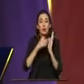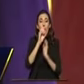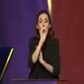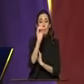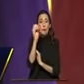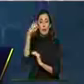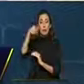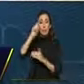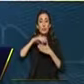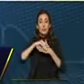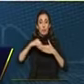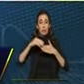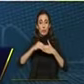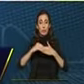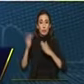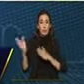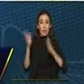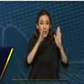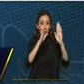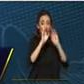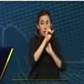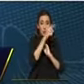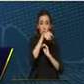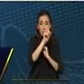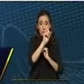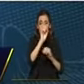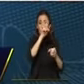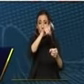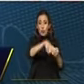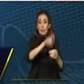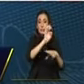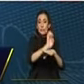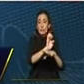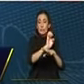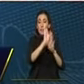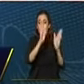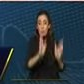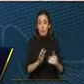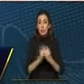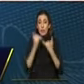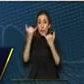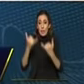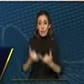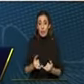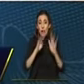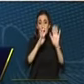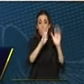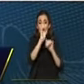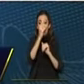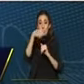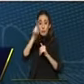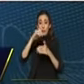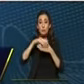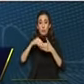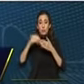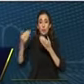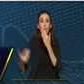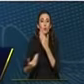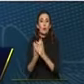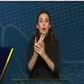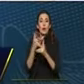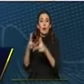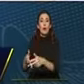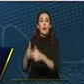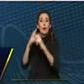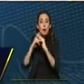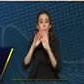en créditos a 2.100.000 afiliados y este año destinará 900 millones de dólares en nuevos créditos hipotecarios